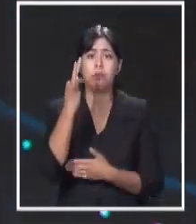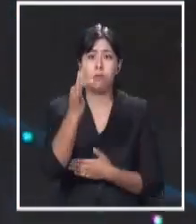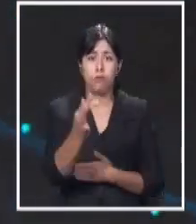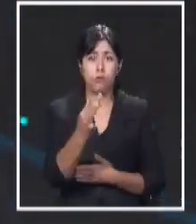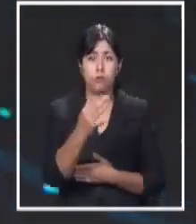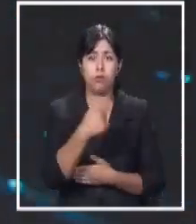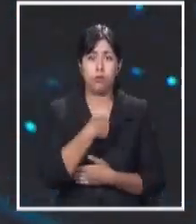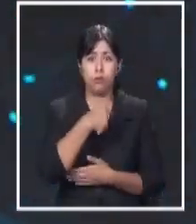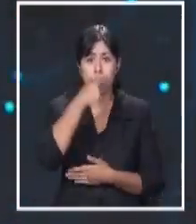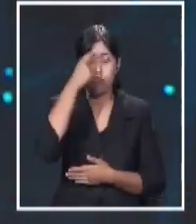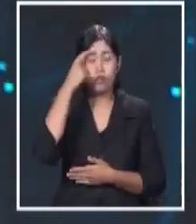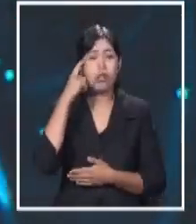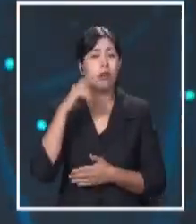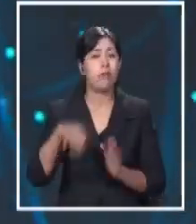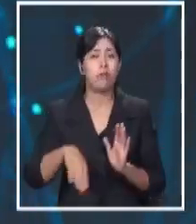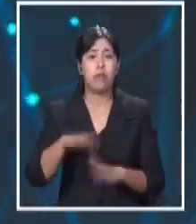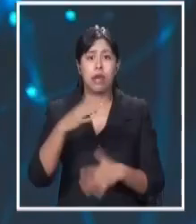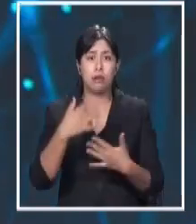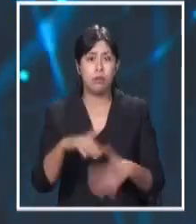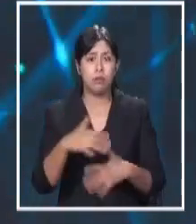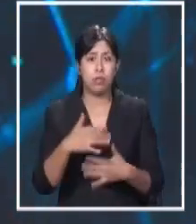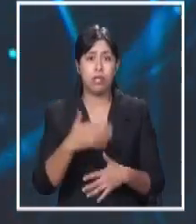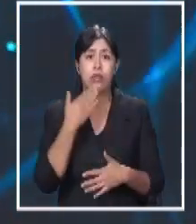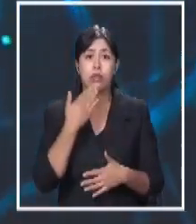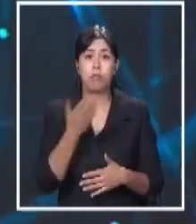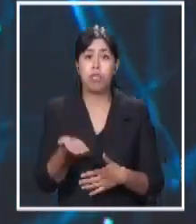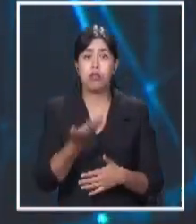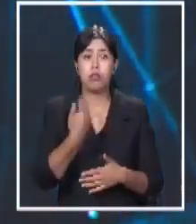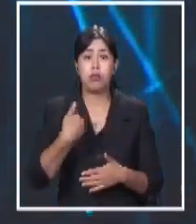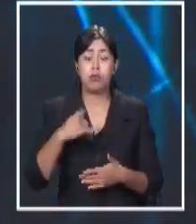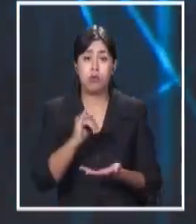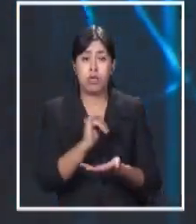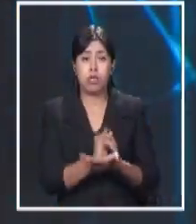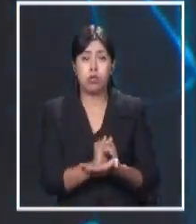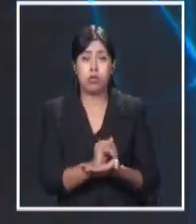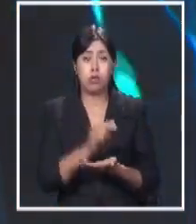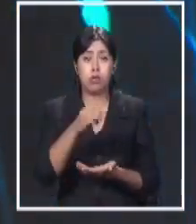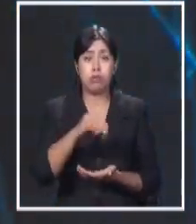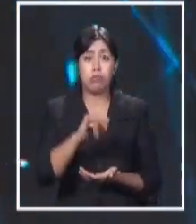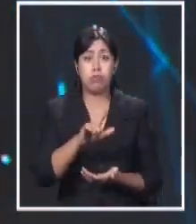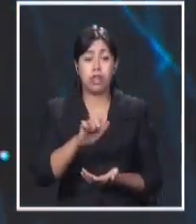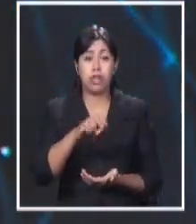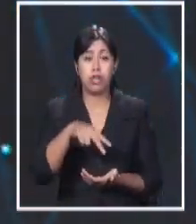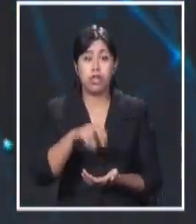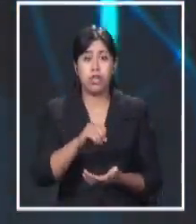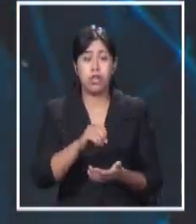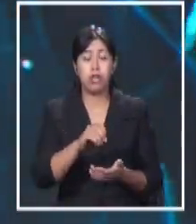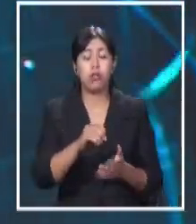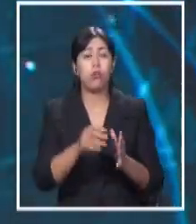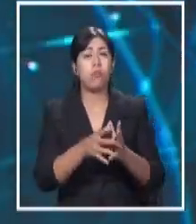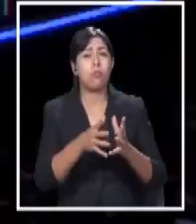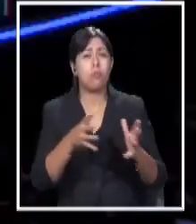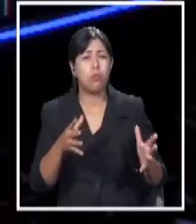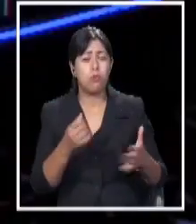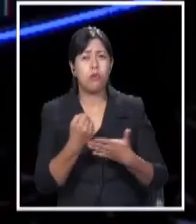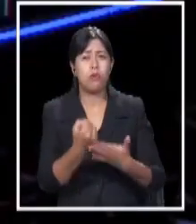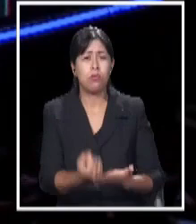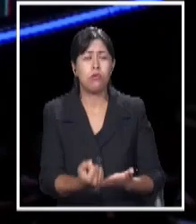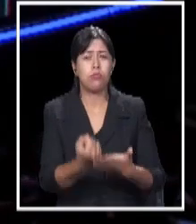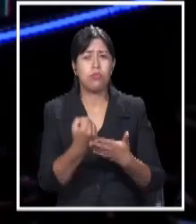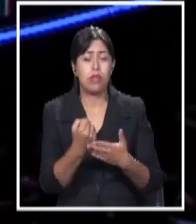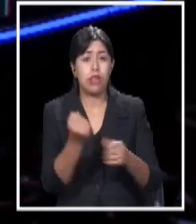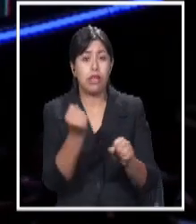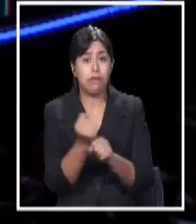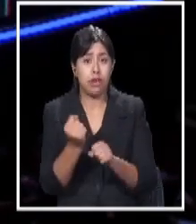los más importantes y los que nosotros como Instituto Milenio, con muchas colaboraciones y con mucho trabajo,